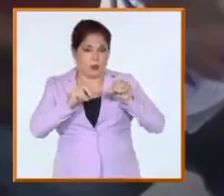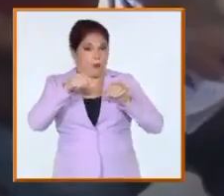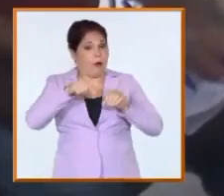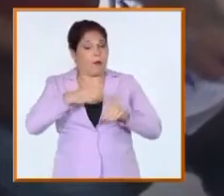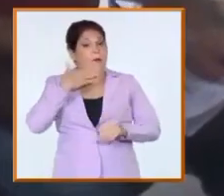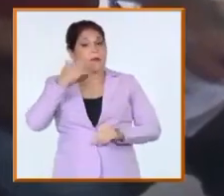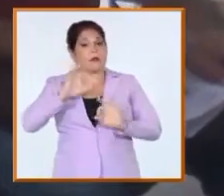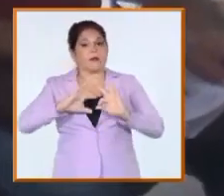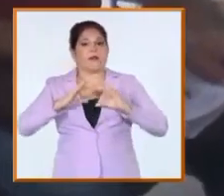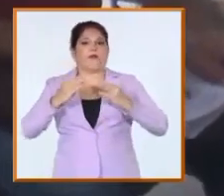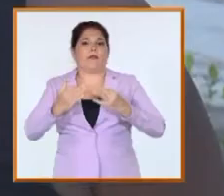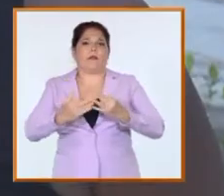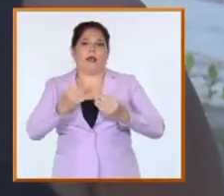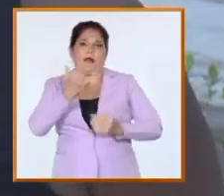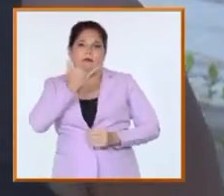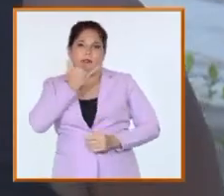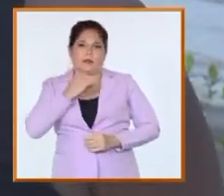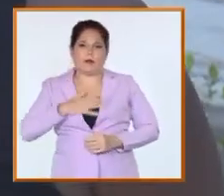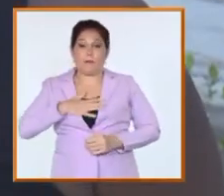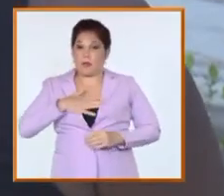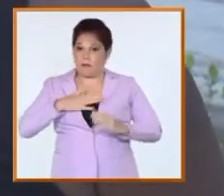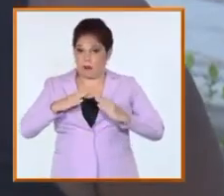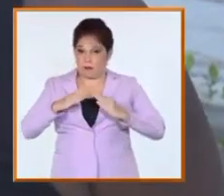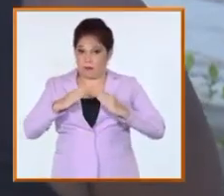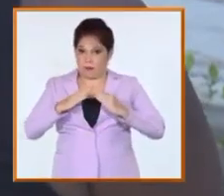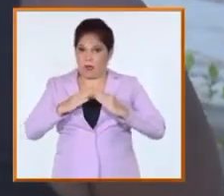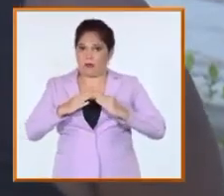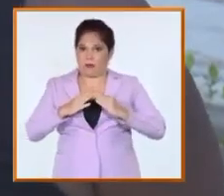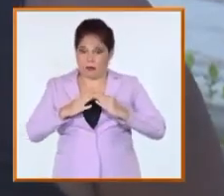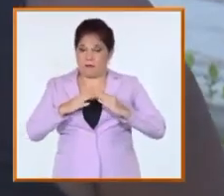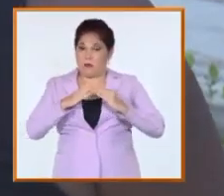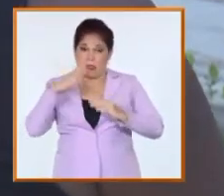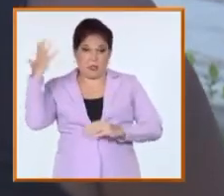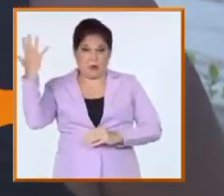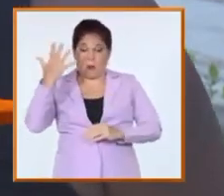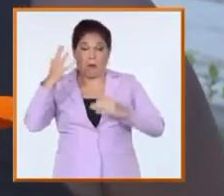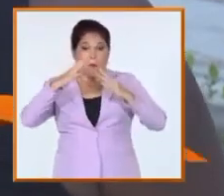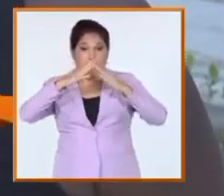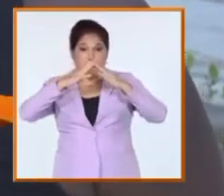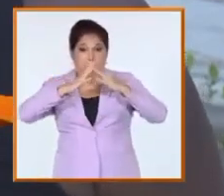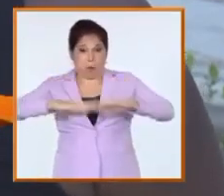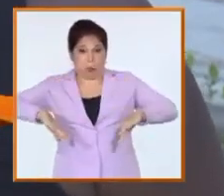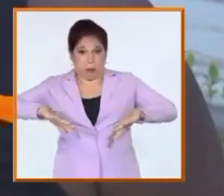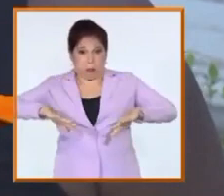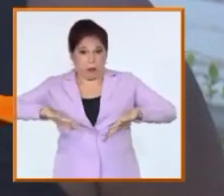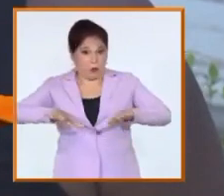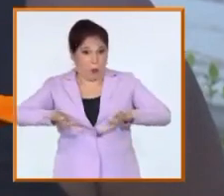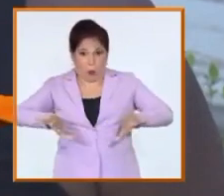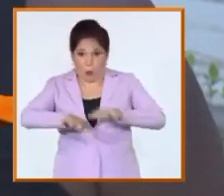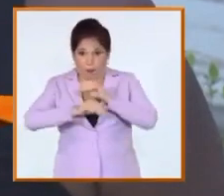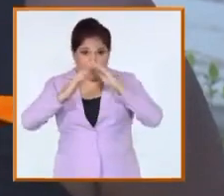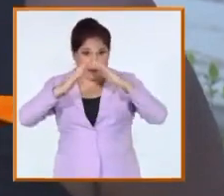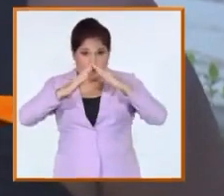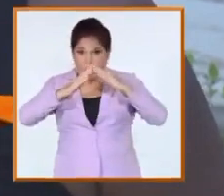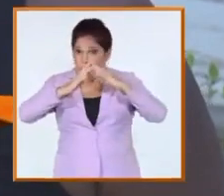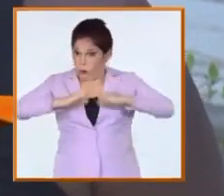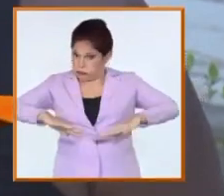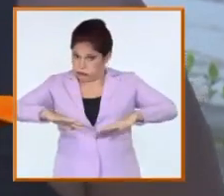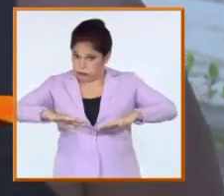familias damnificadas la vivienda mía el ciclón me la tumbó derrumbe total